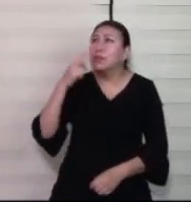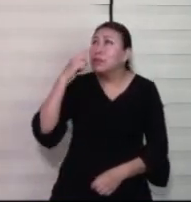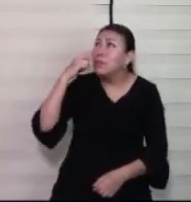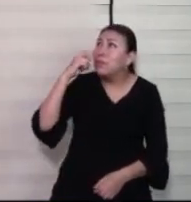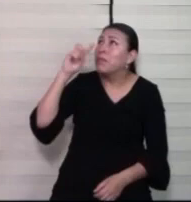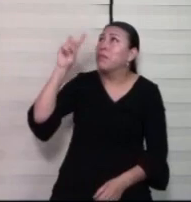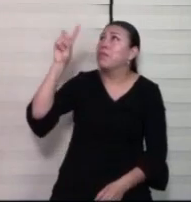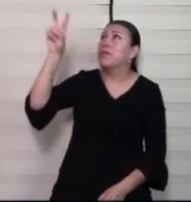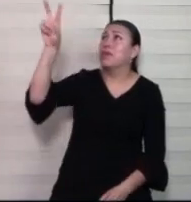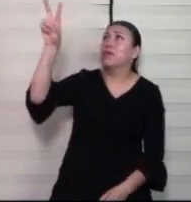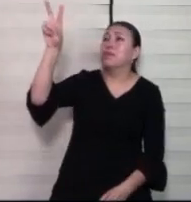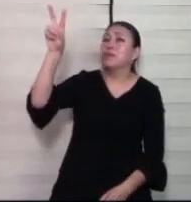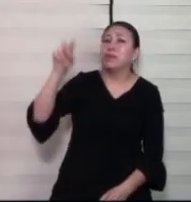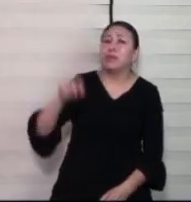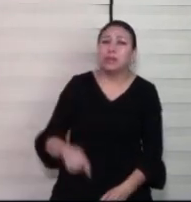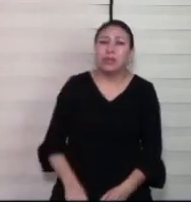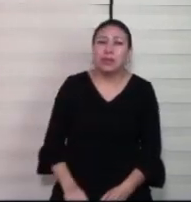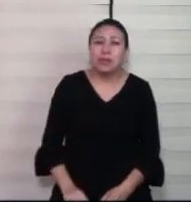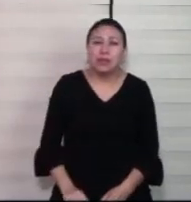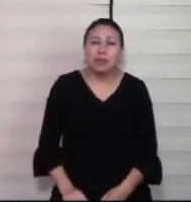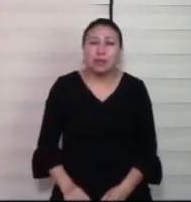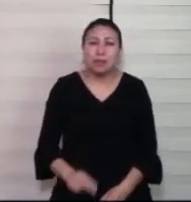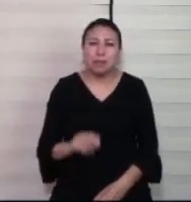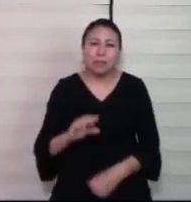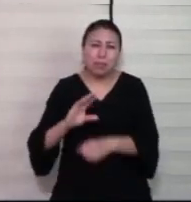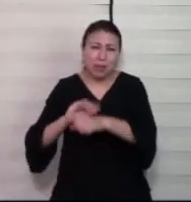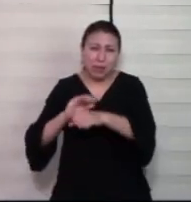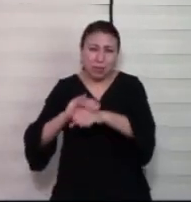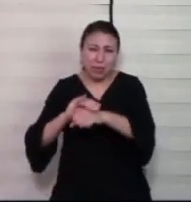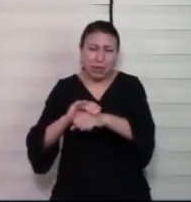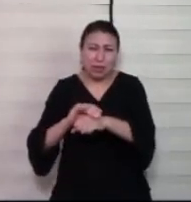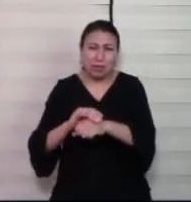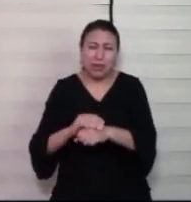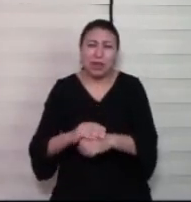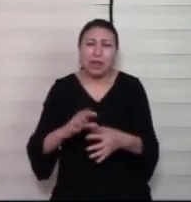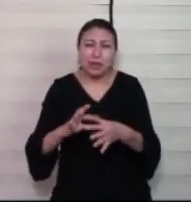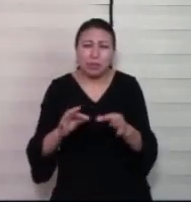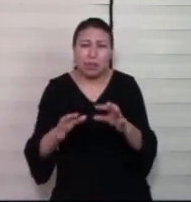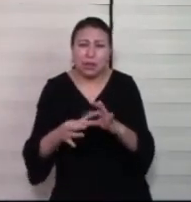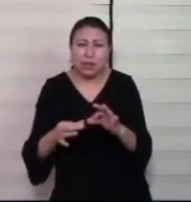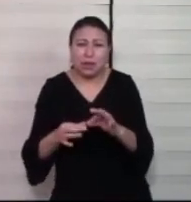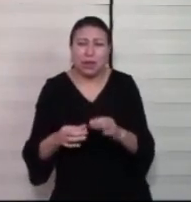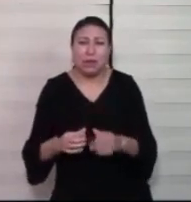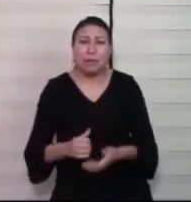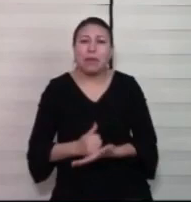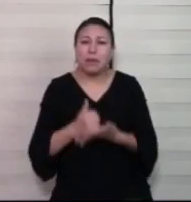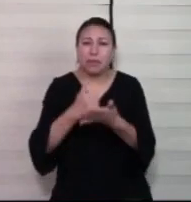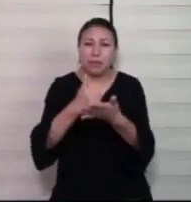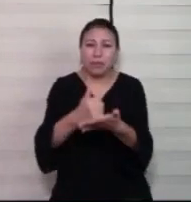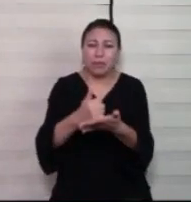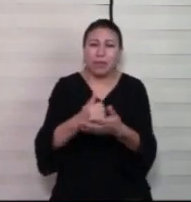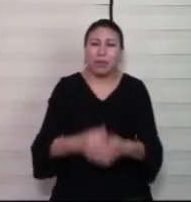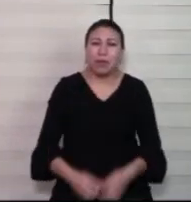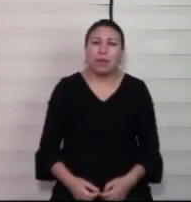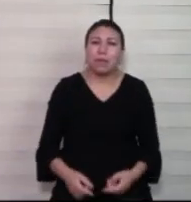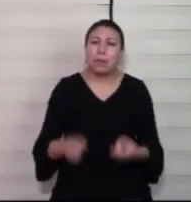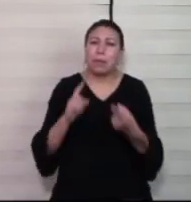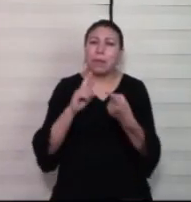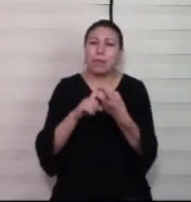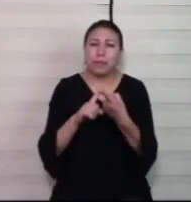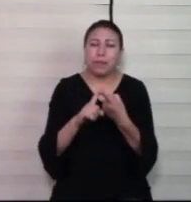ojos. Déjeme llegar a una conclusión que pueda servirles. En primer